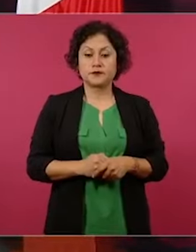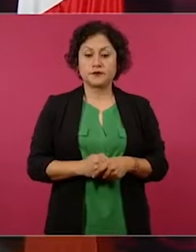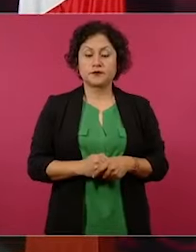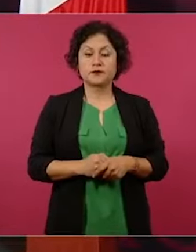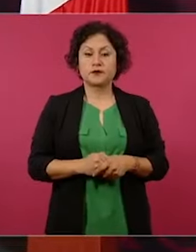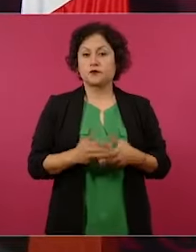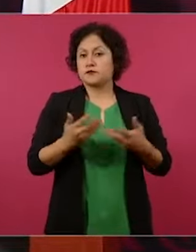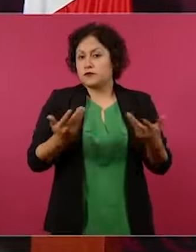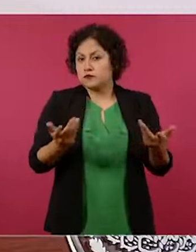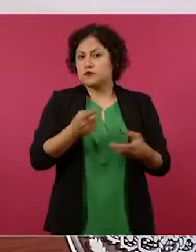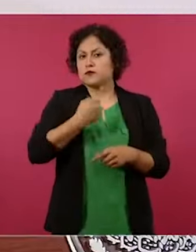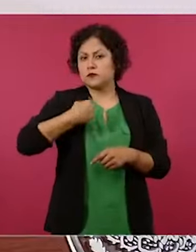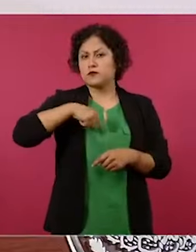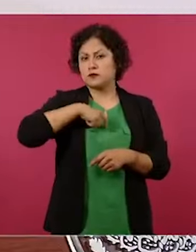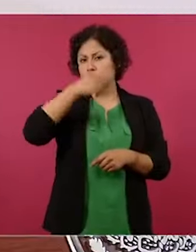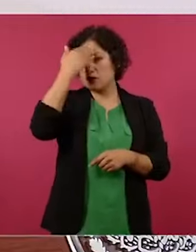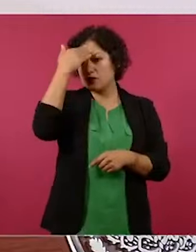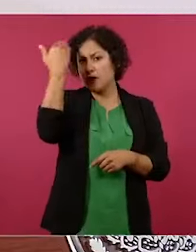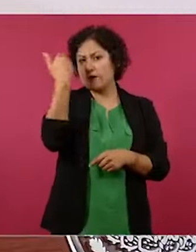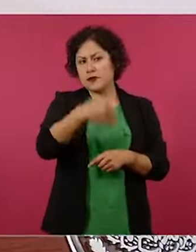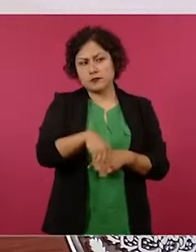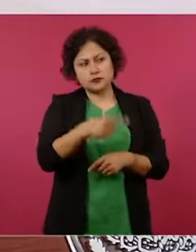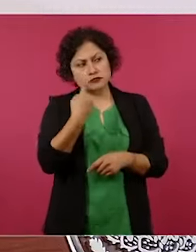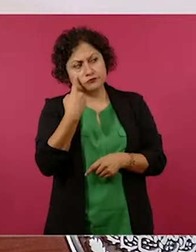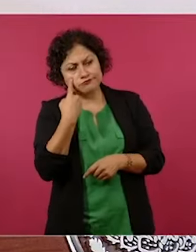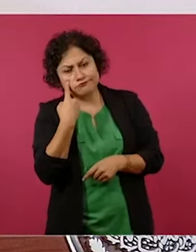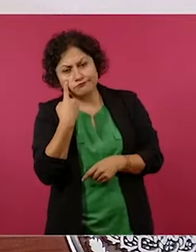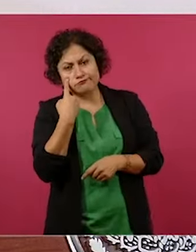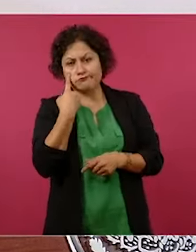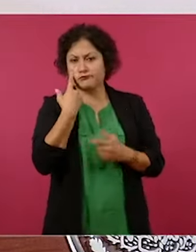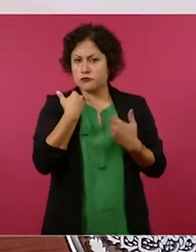entendemos la circunstancia, ¿no?,